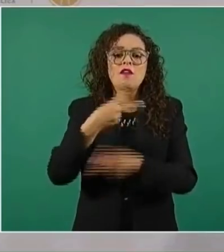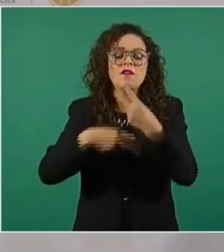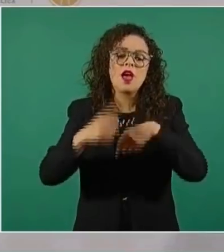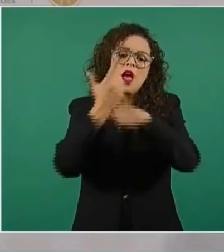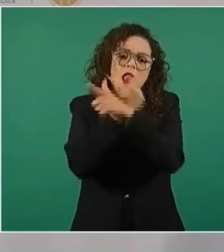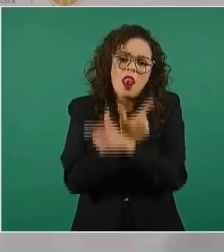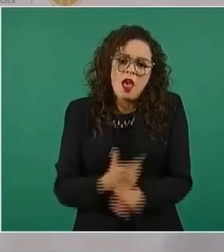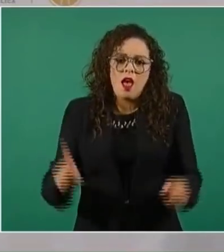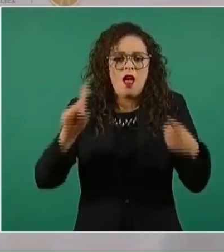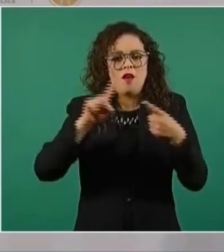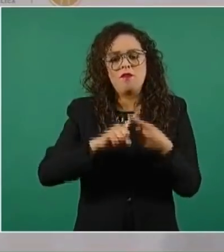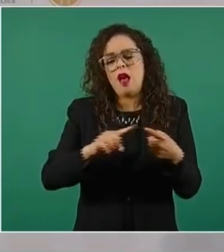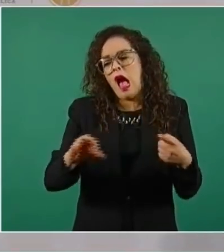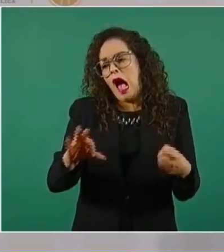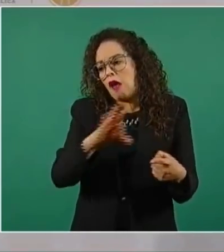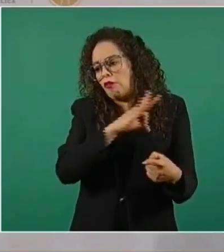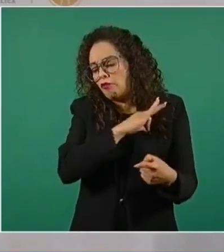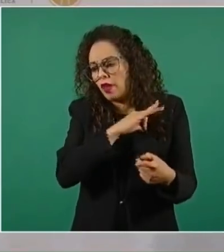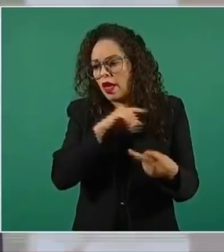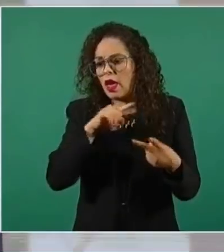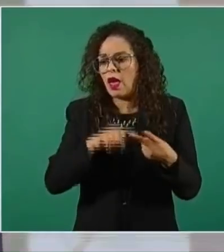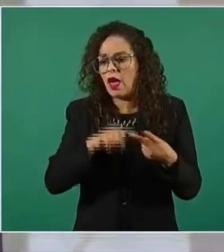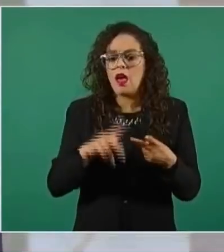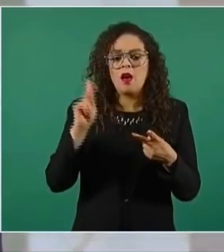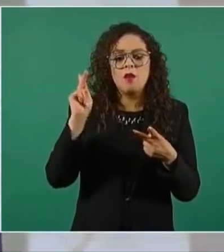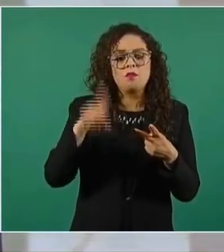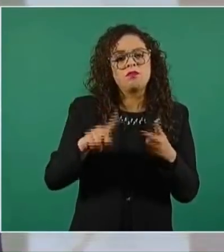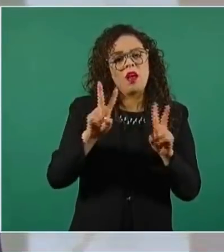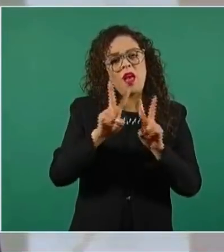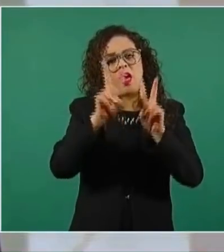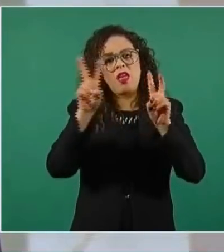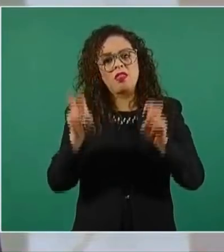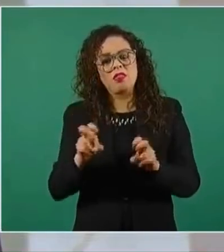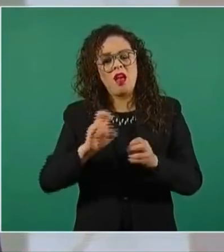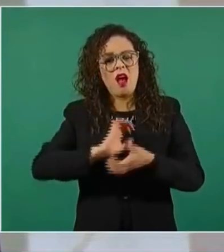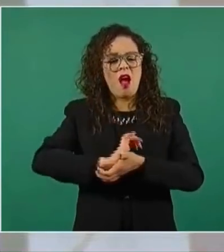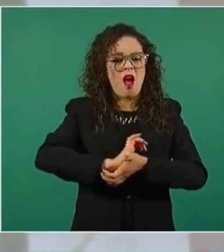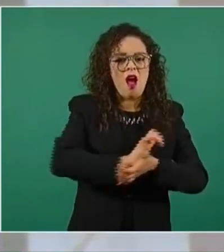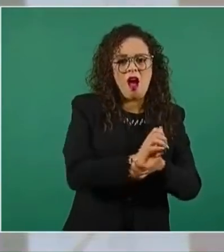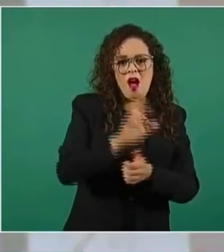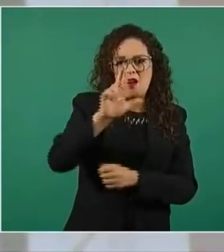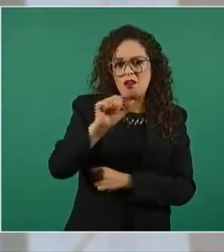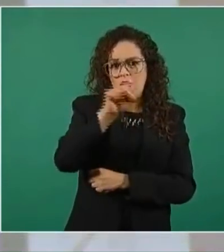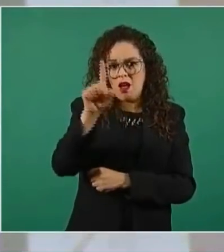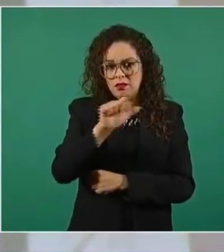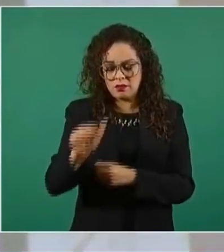la superioridad racial o de la civilización,